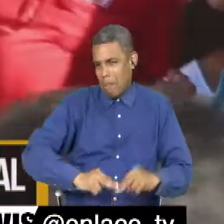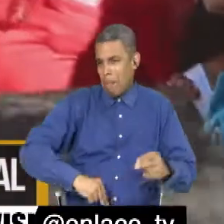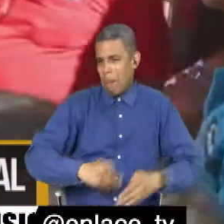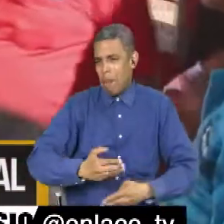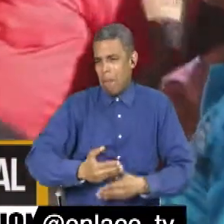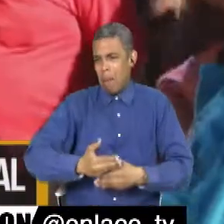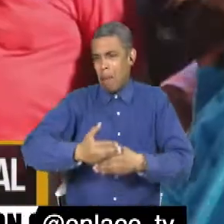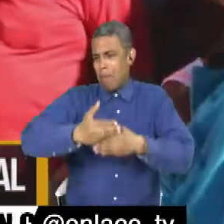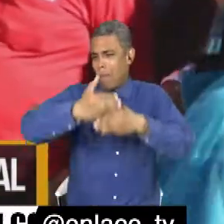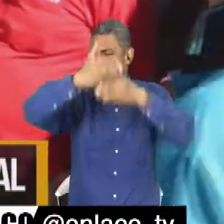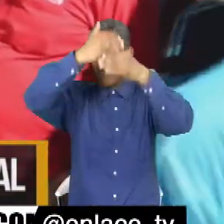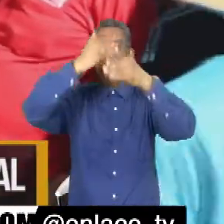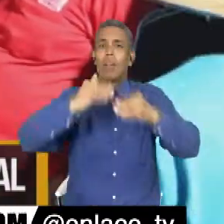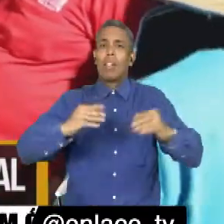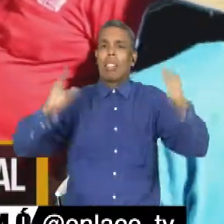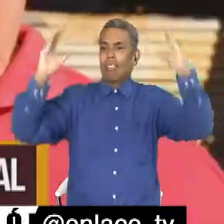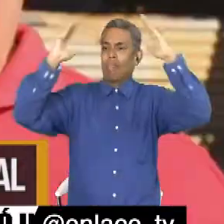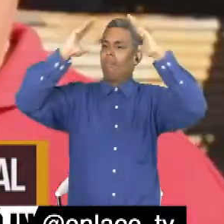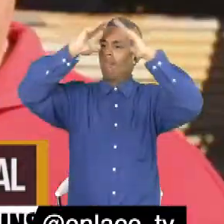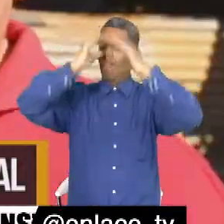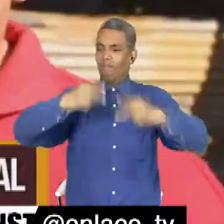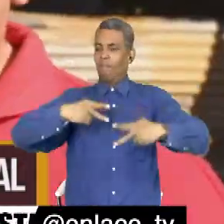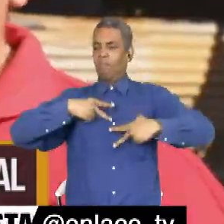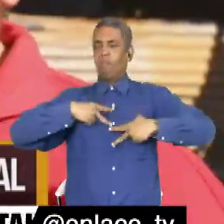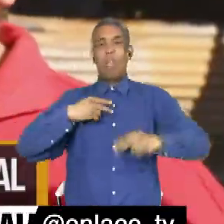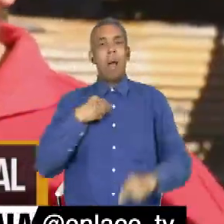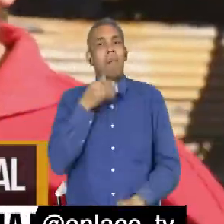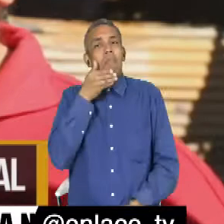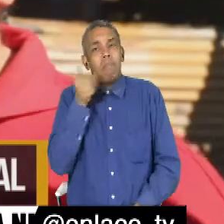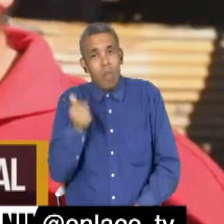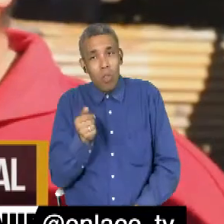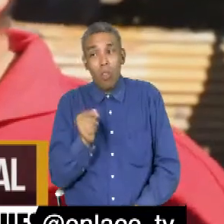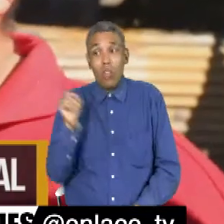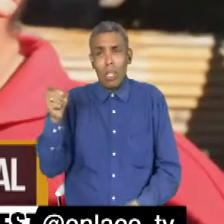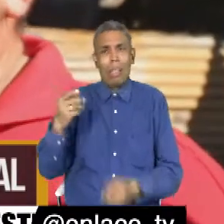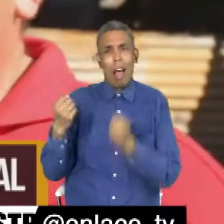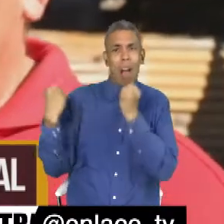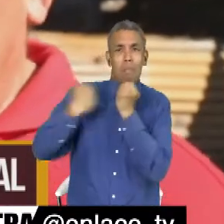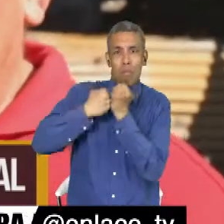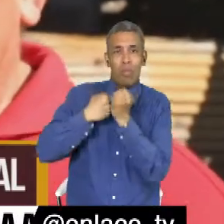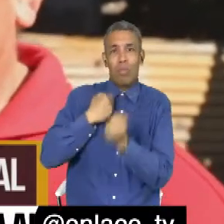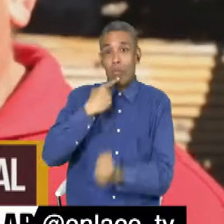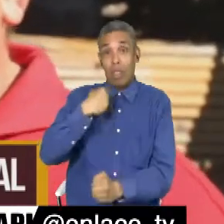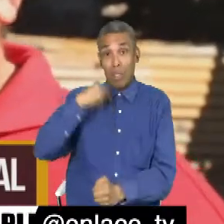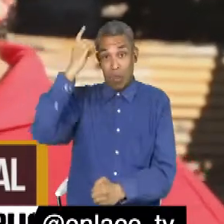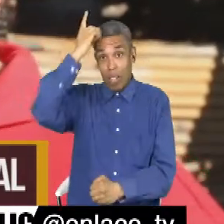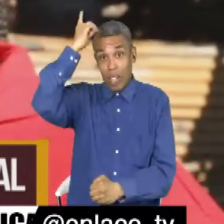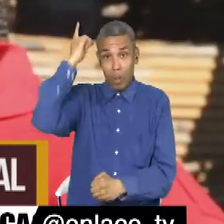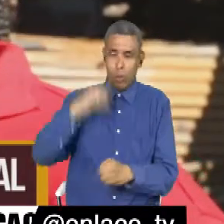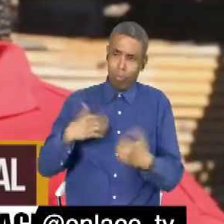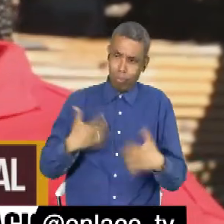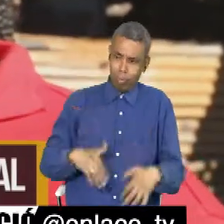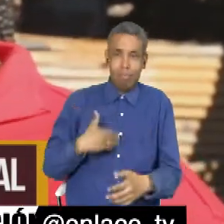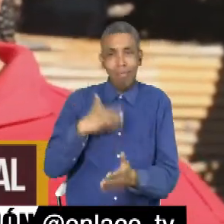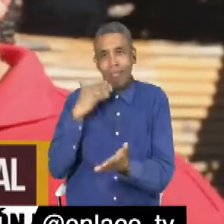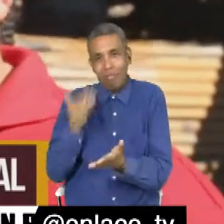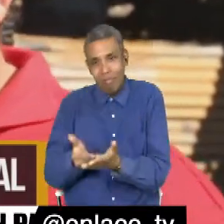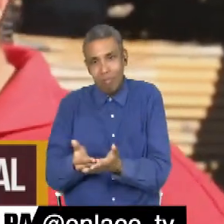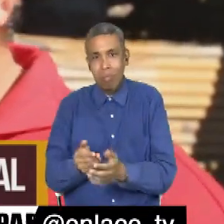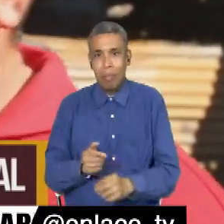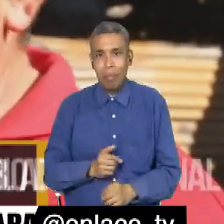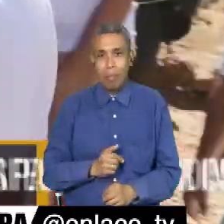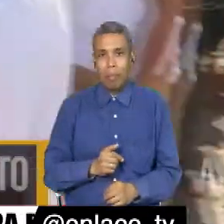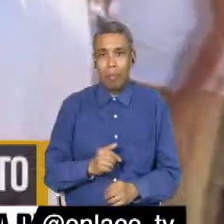en ladrillo, que nos va a prestar mucho apoyo. Nos dijo también que iba a estar con nosotros en